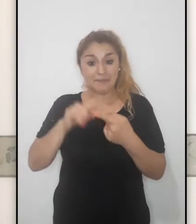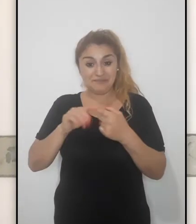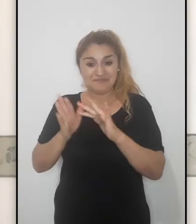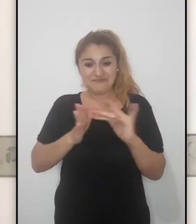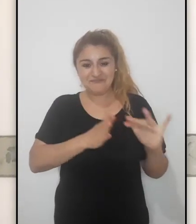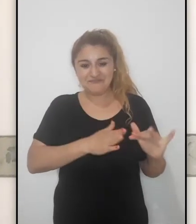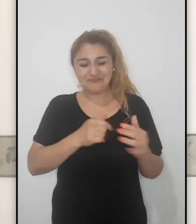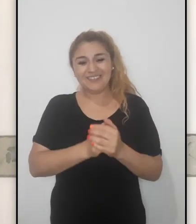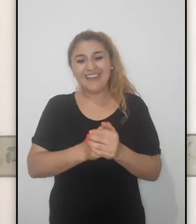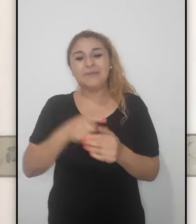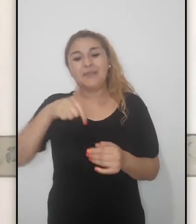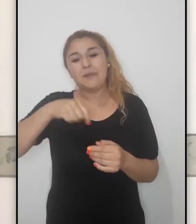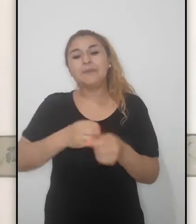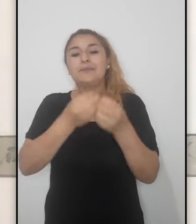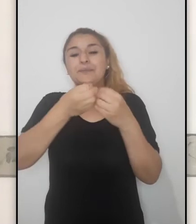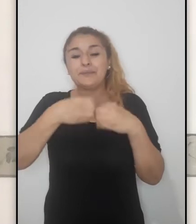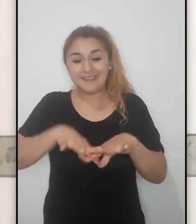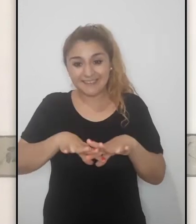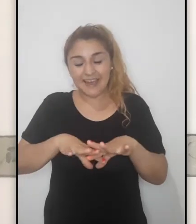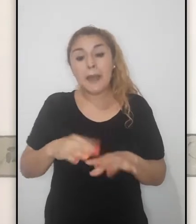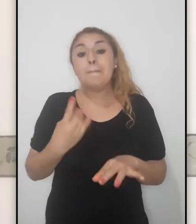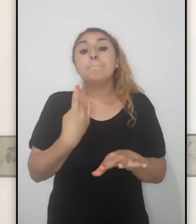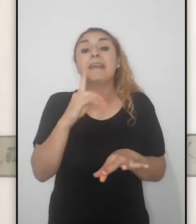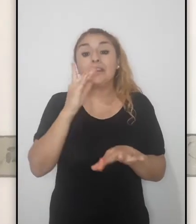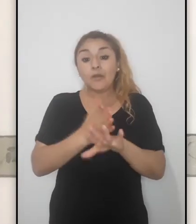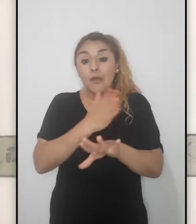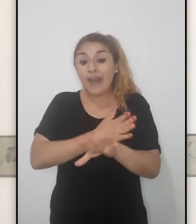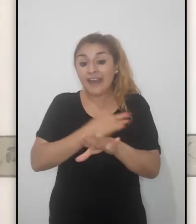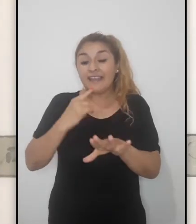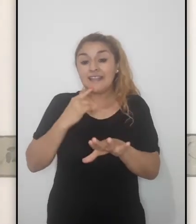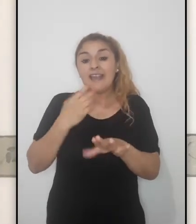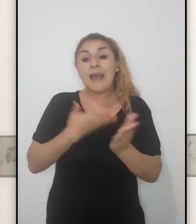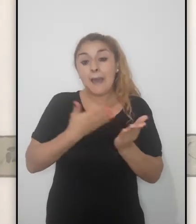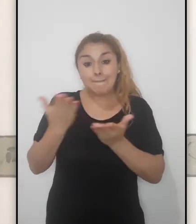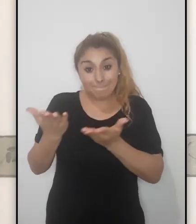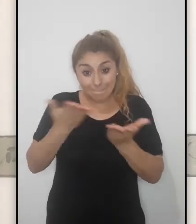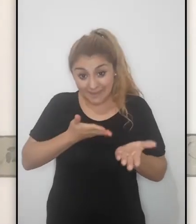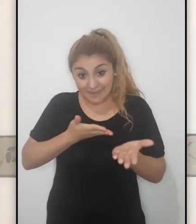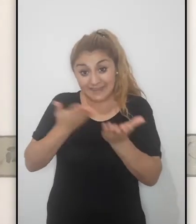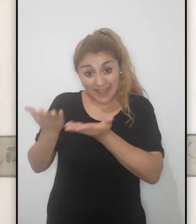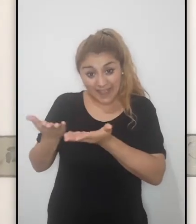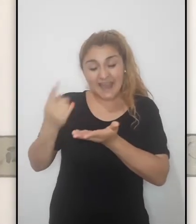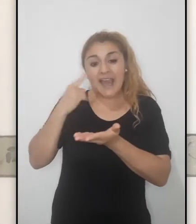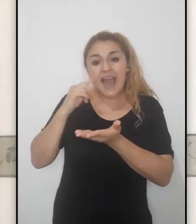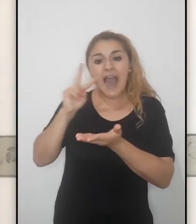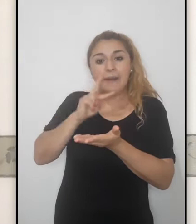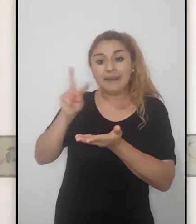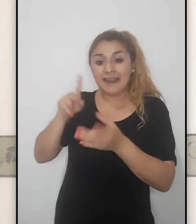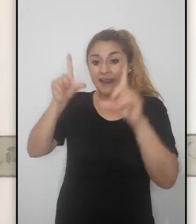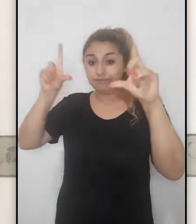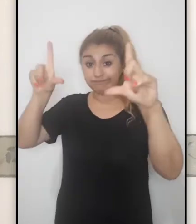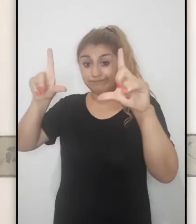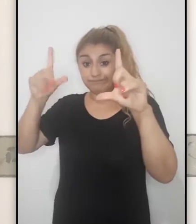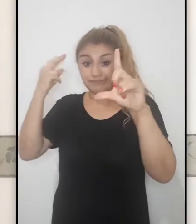amén y bueno para empezar te voy a invitar a que puedas ver en pantalla y me digas